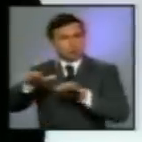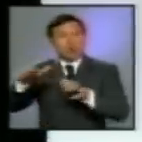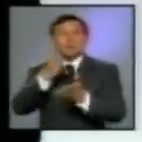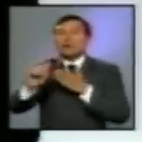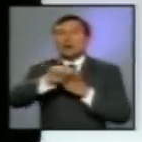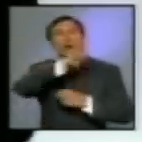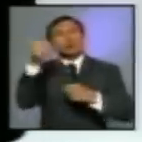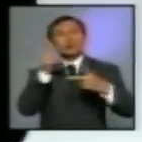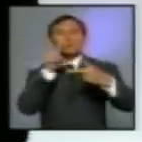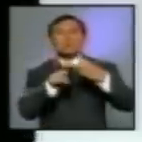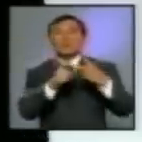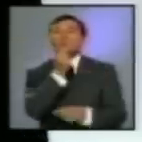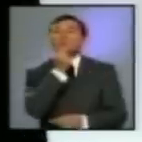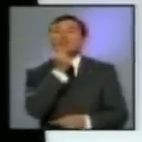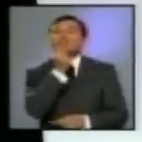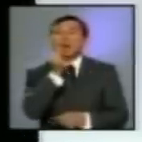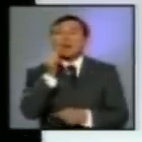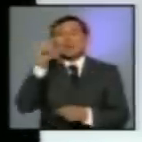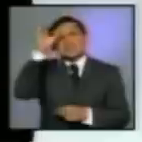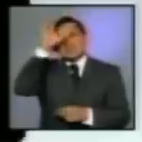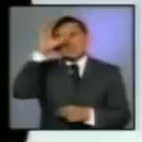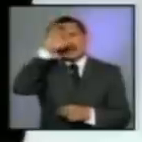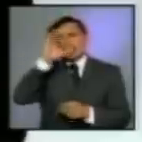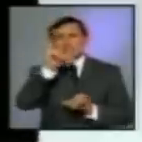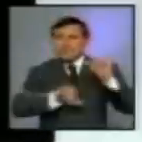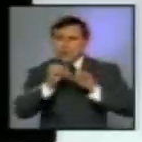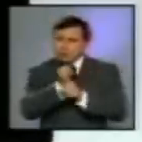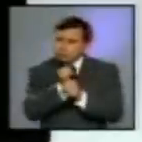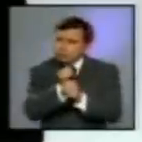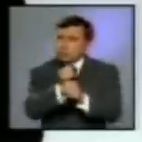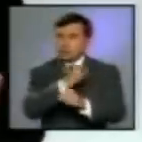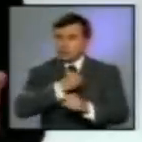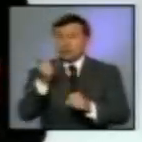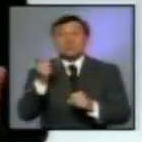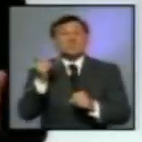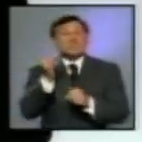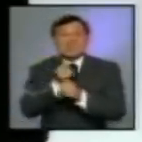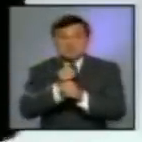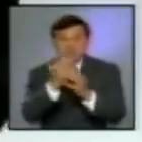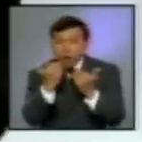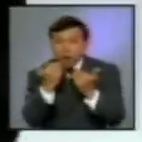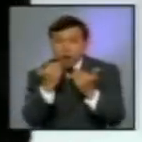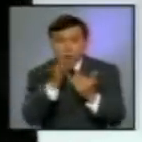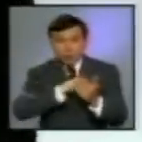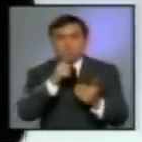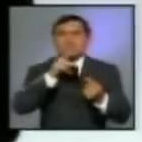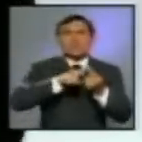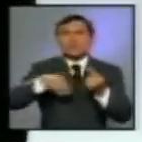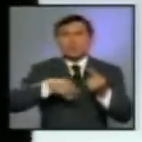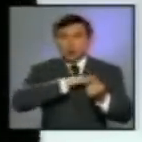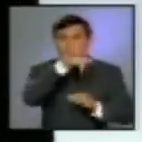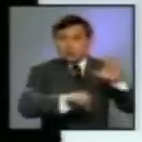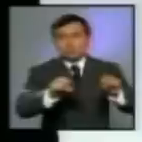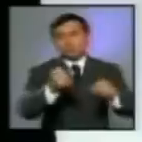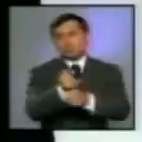científica no puede haber persecución de los criminales, no puede haber castigo a los criminales. Y también implica los juicios orales y